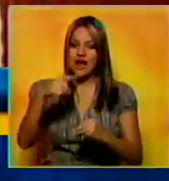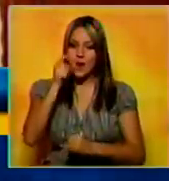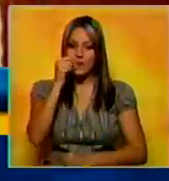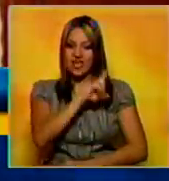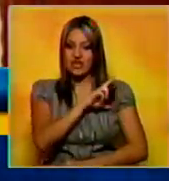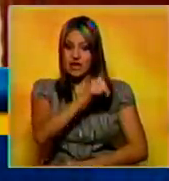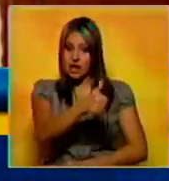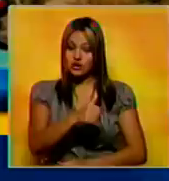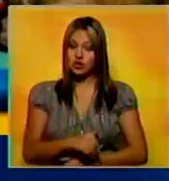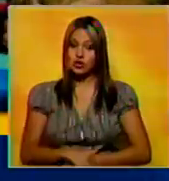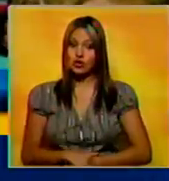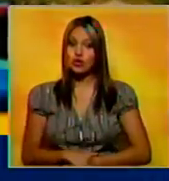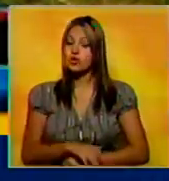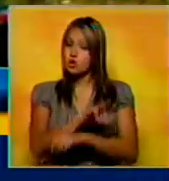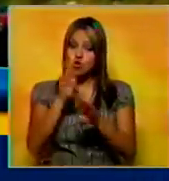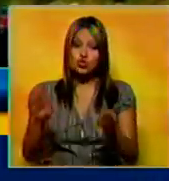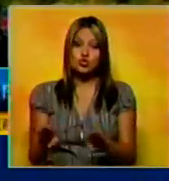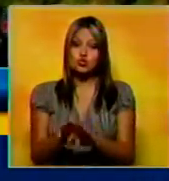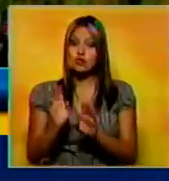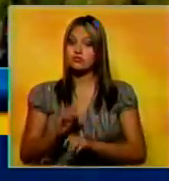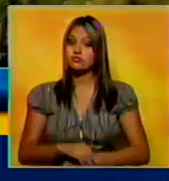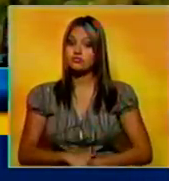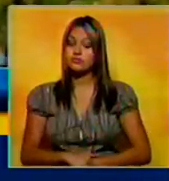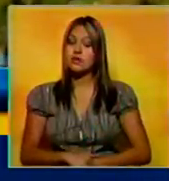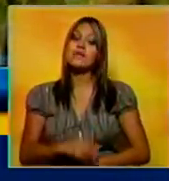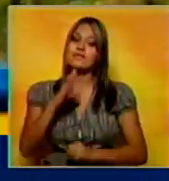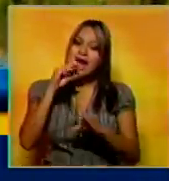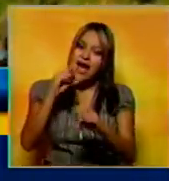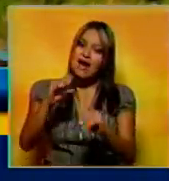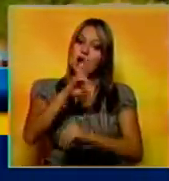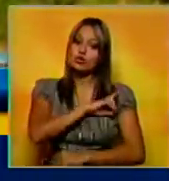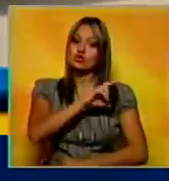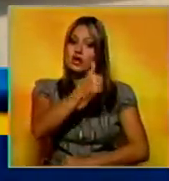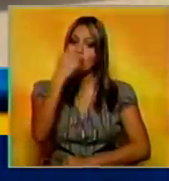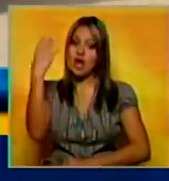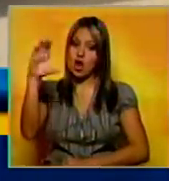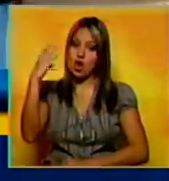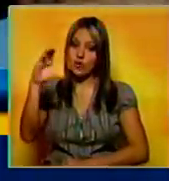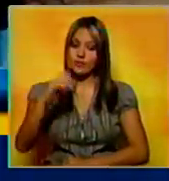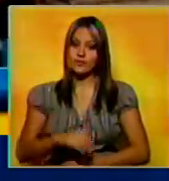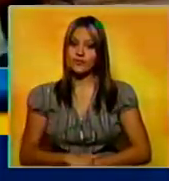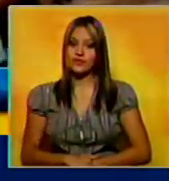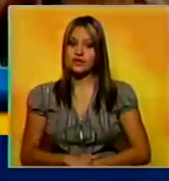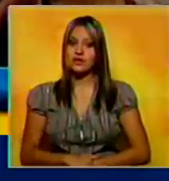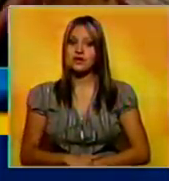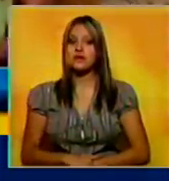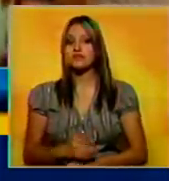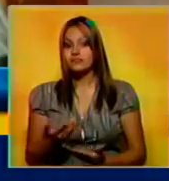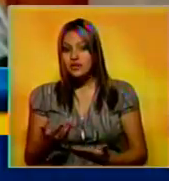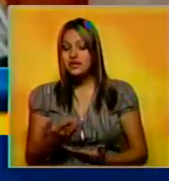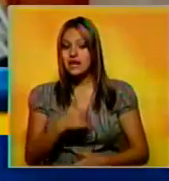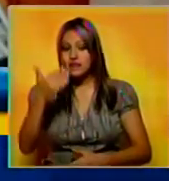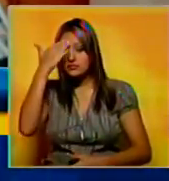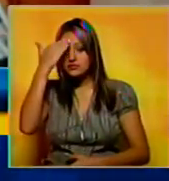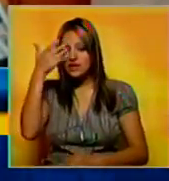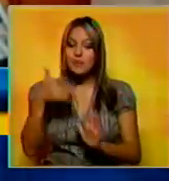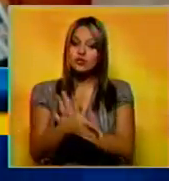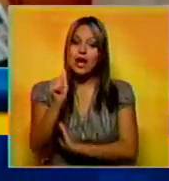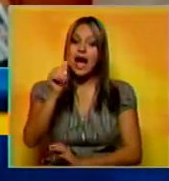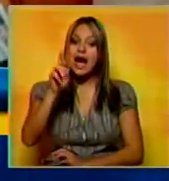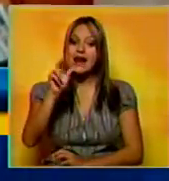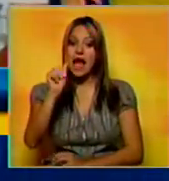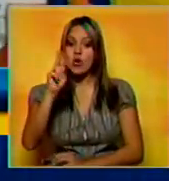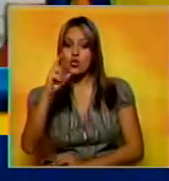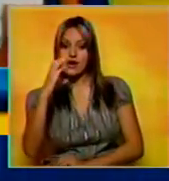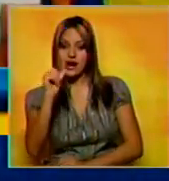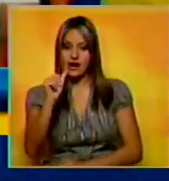consulares está igualmente pues, hablando con las autoridades colombianas de Arauca. Ante la Asamblea de Arauca,